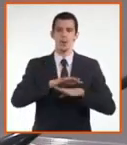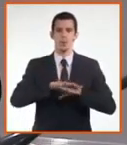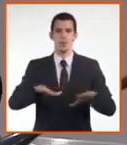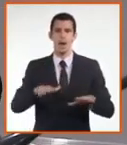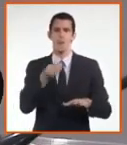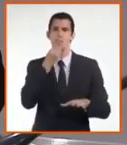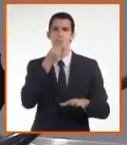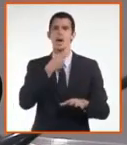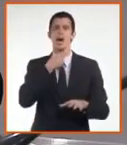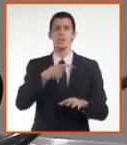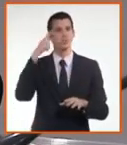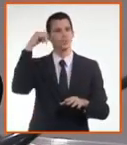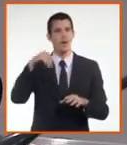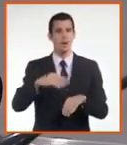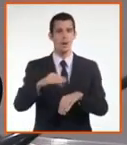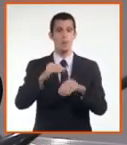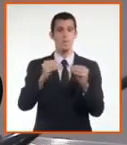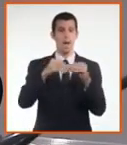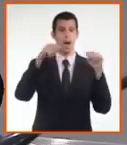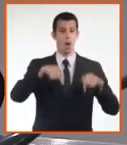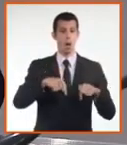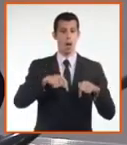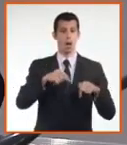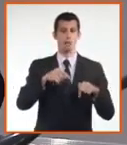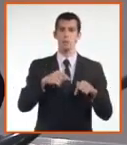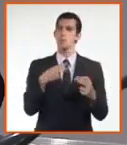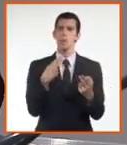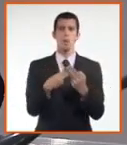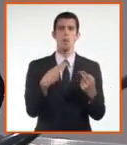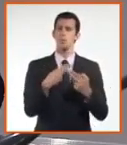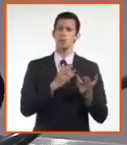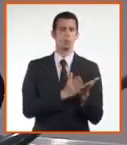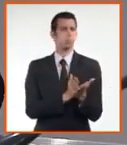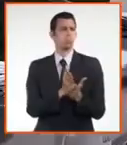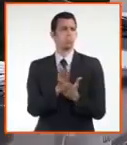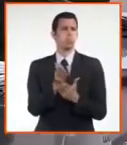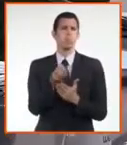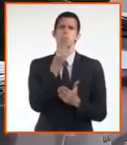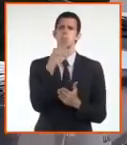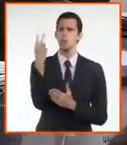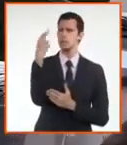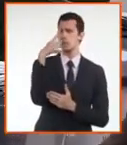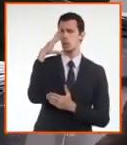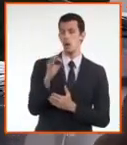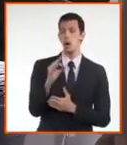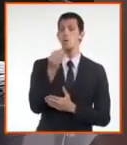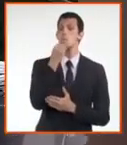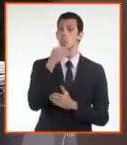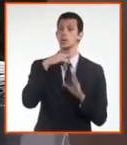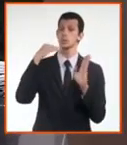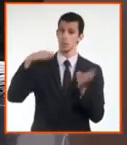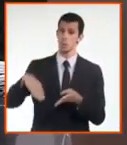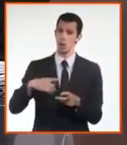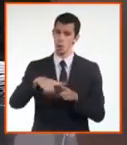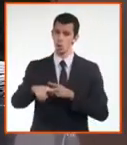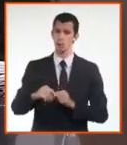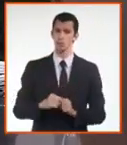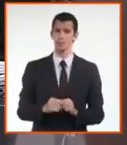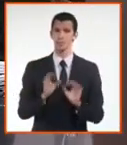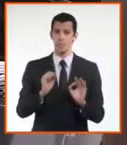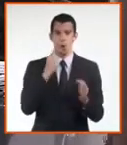lamentablemente algunas personas han fallecido por por el tiempo son parte de los desafíos que sigue teniendo la